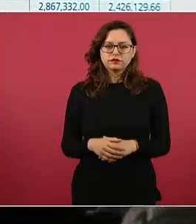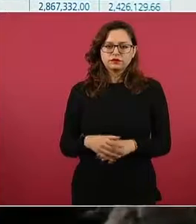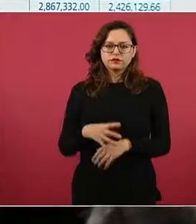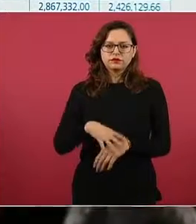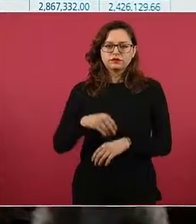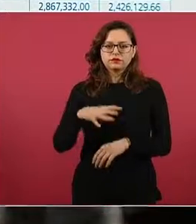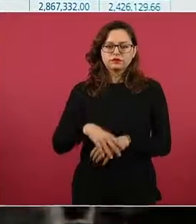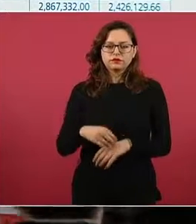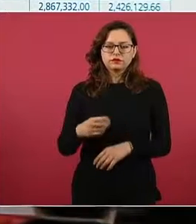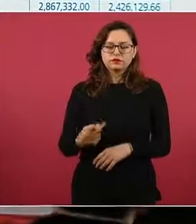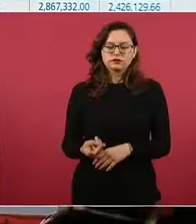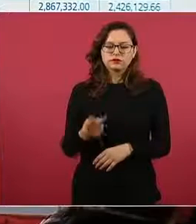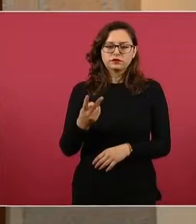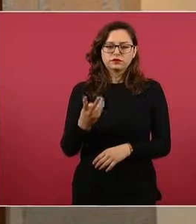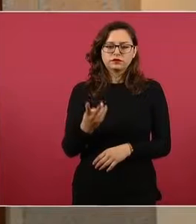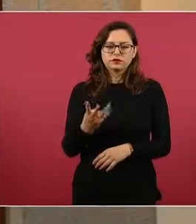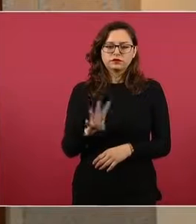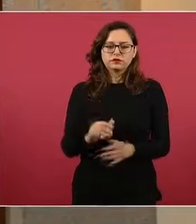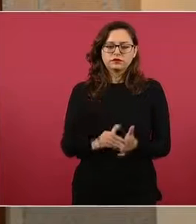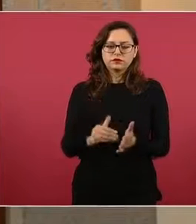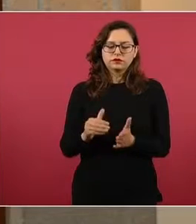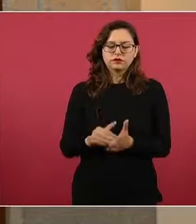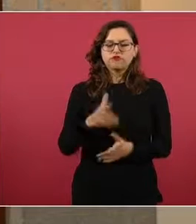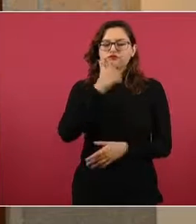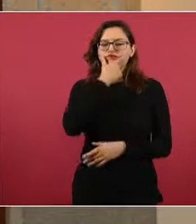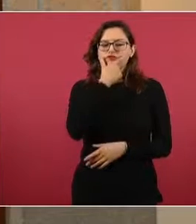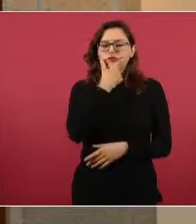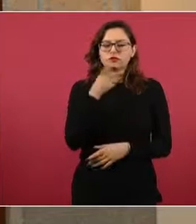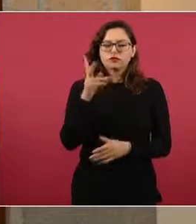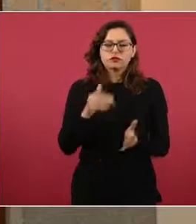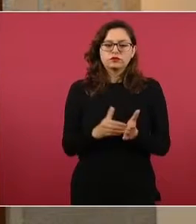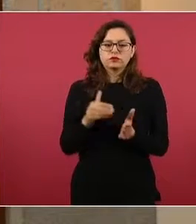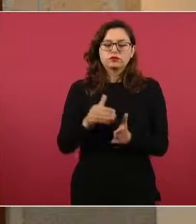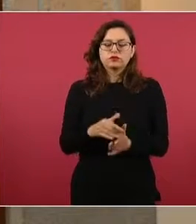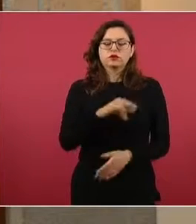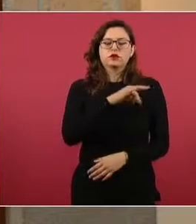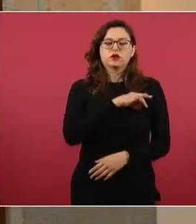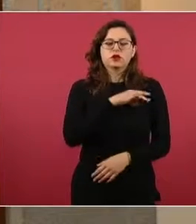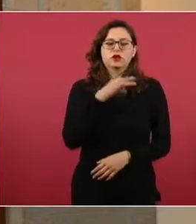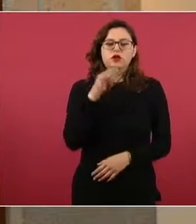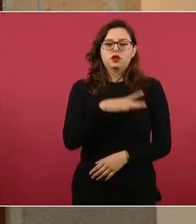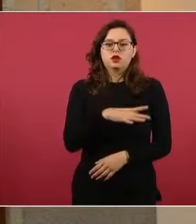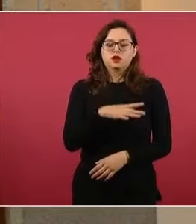4.153.000, Reino Unido 2.754.000, Chile